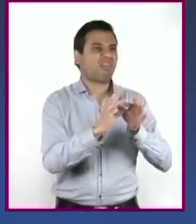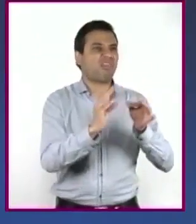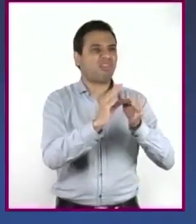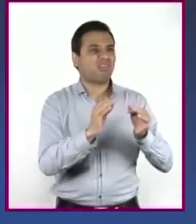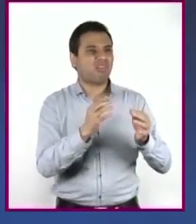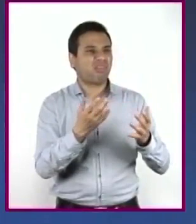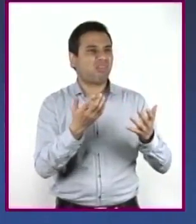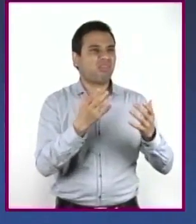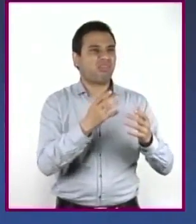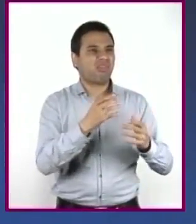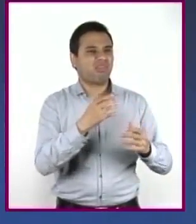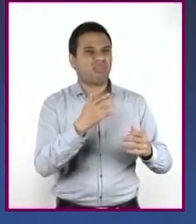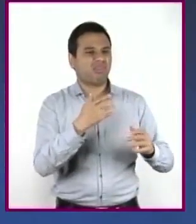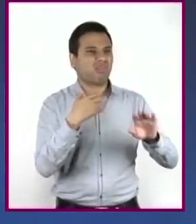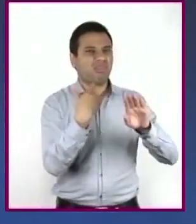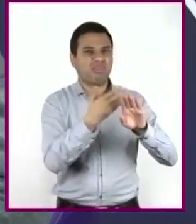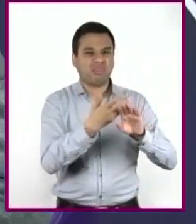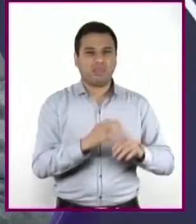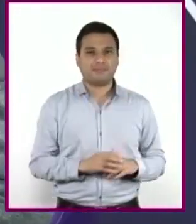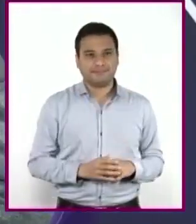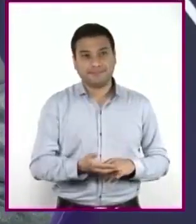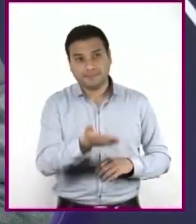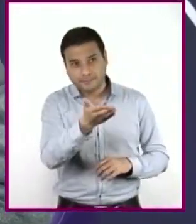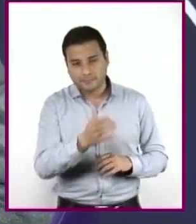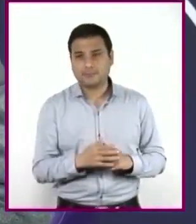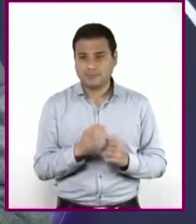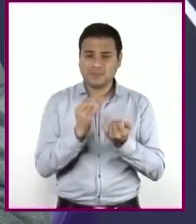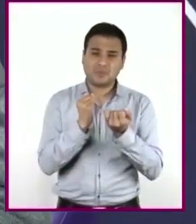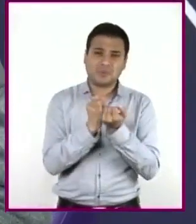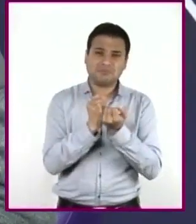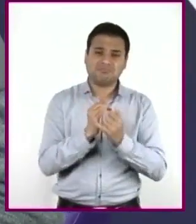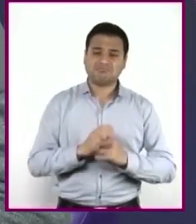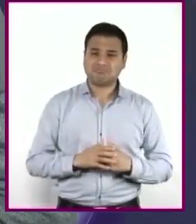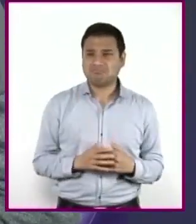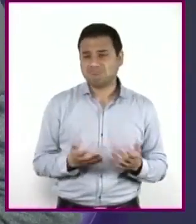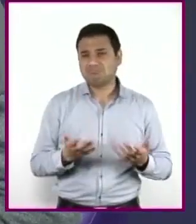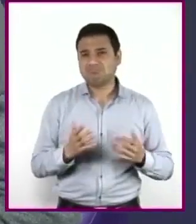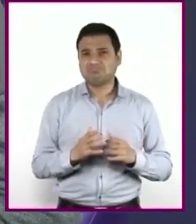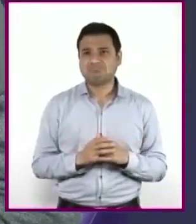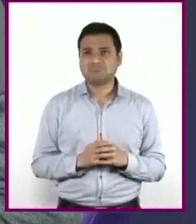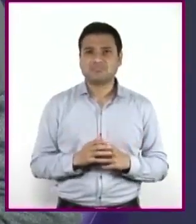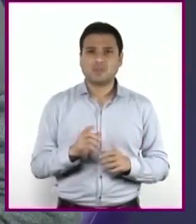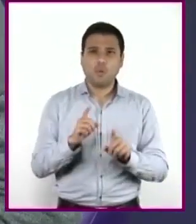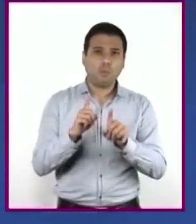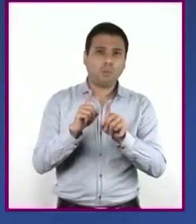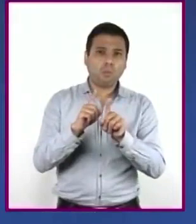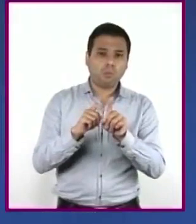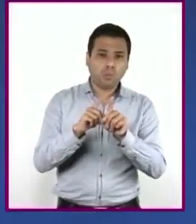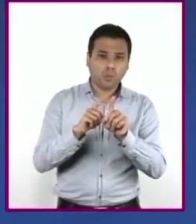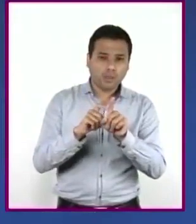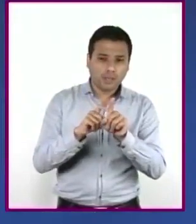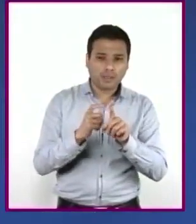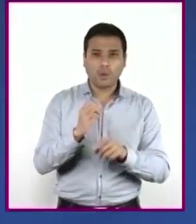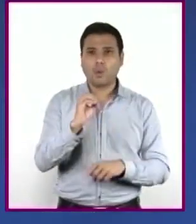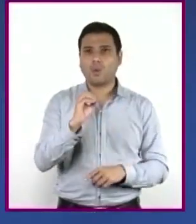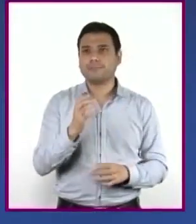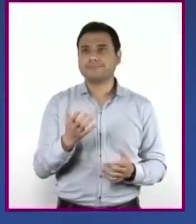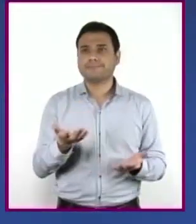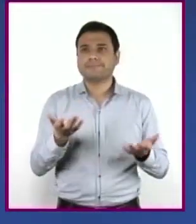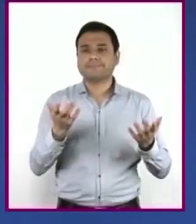persona. Insultos, juzgar a la otra persona, ¿ya? Sí, igual, con